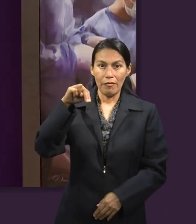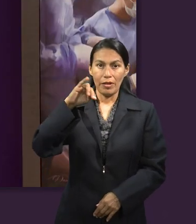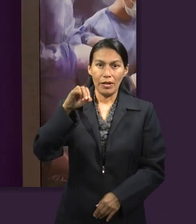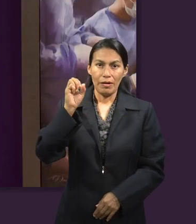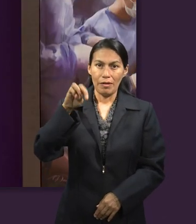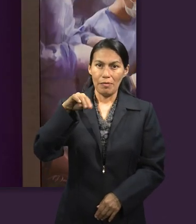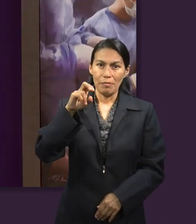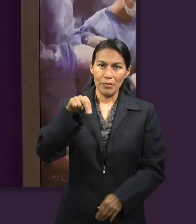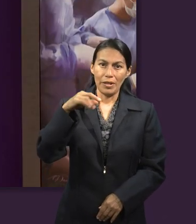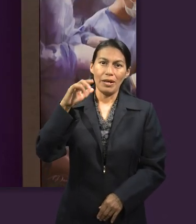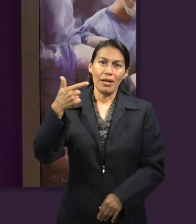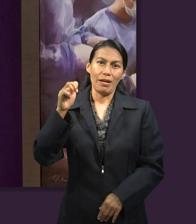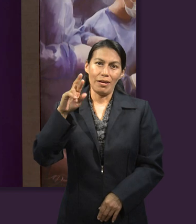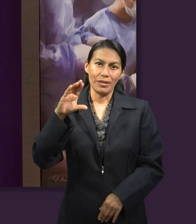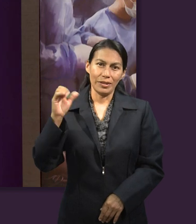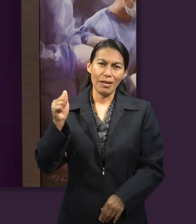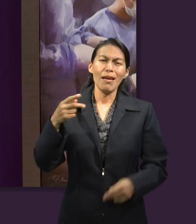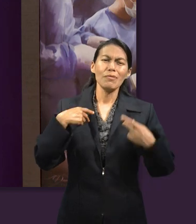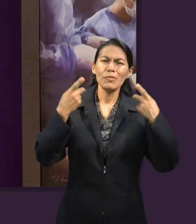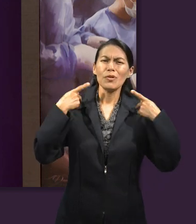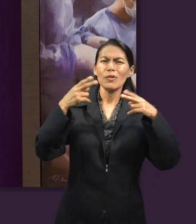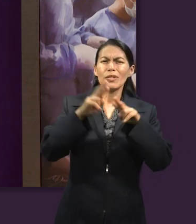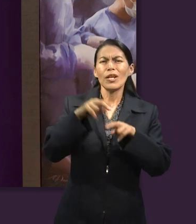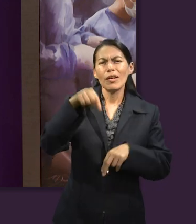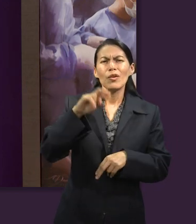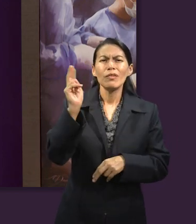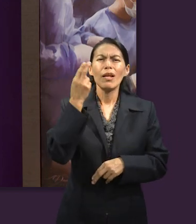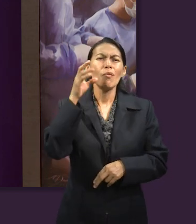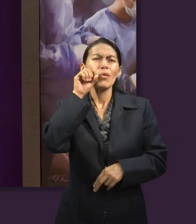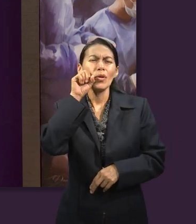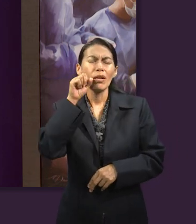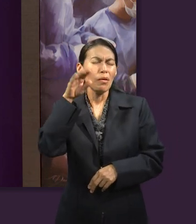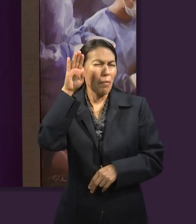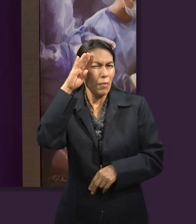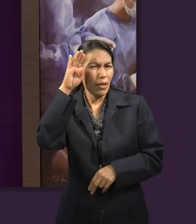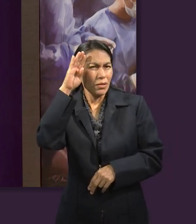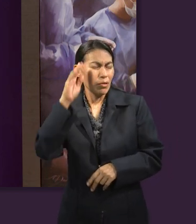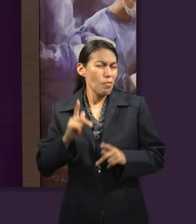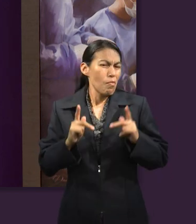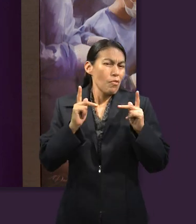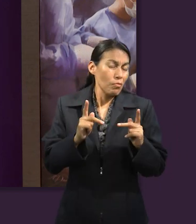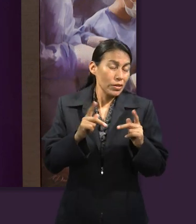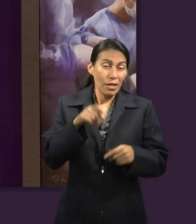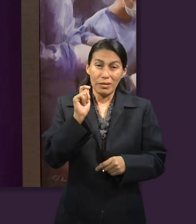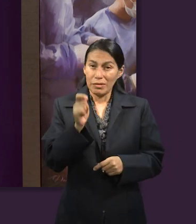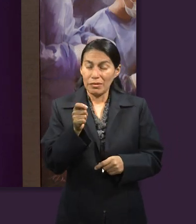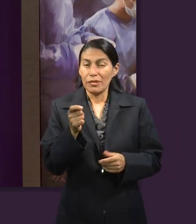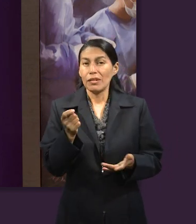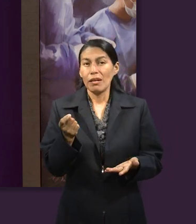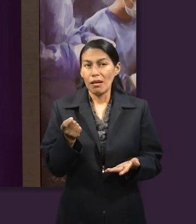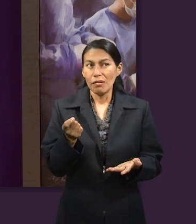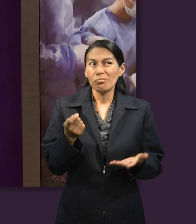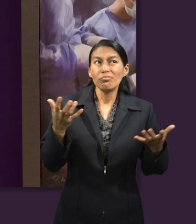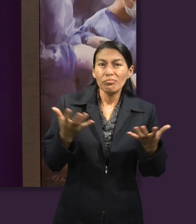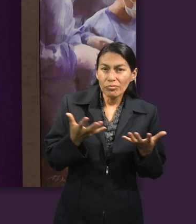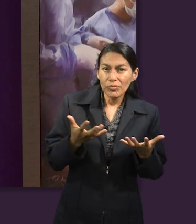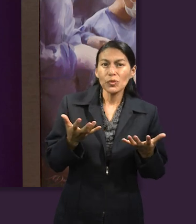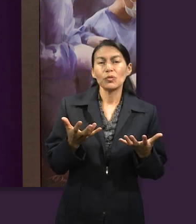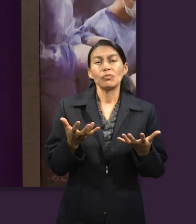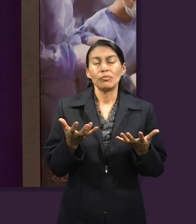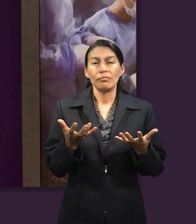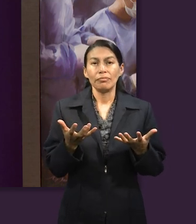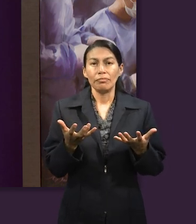garcía soy profesor aquí en la universidad montemorelos y creo que una promesa puede representar un